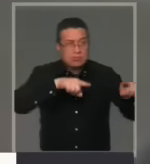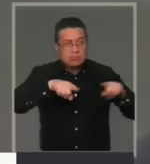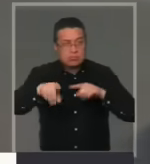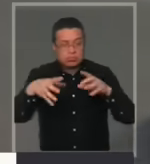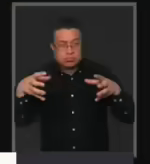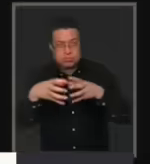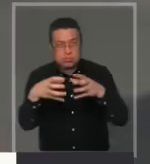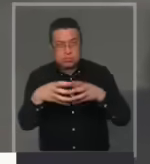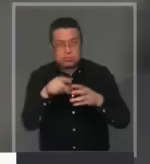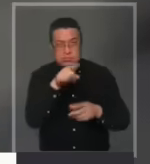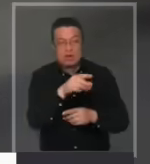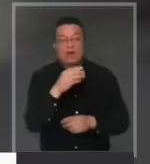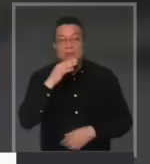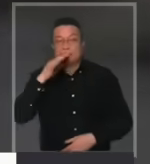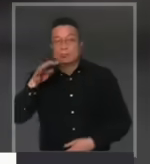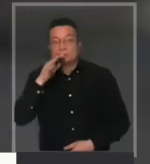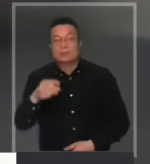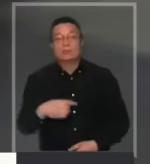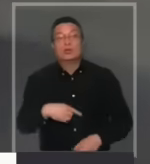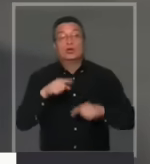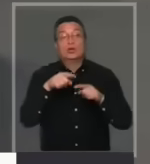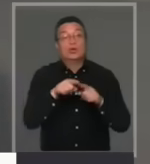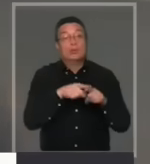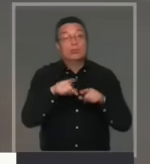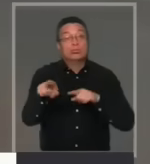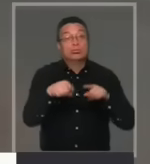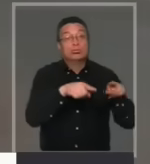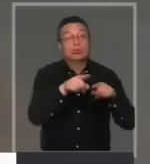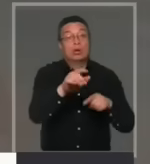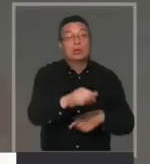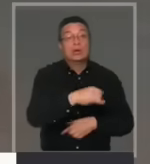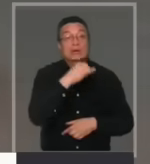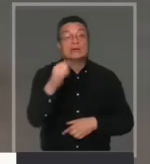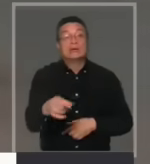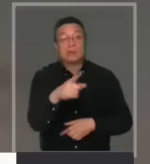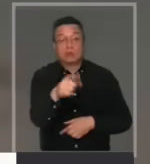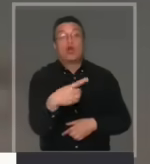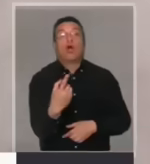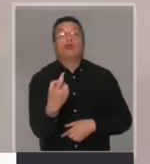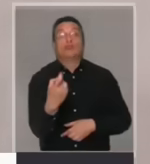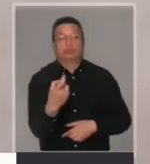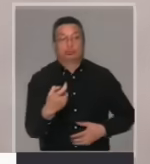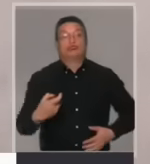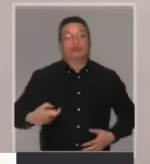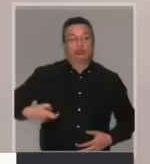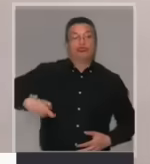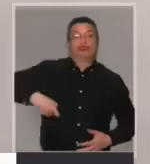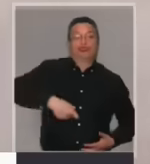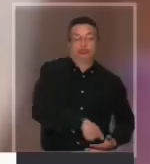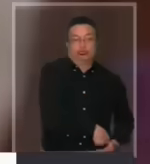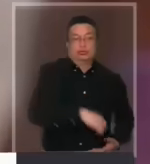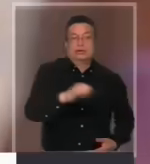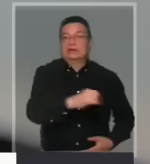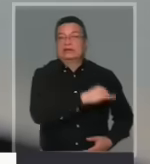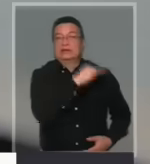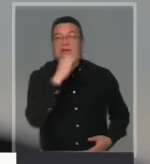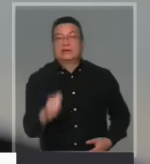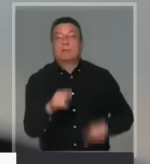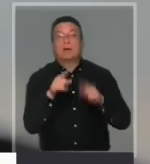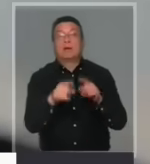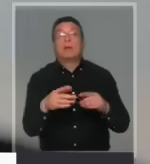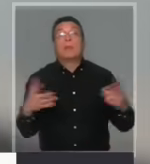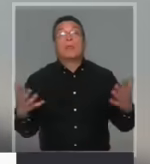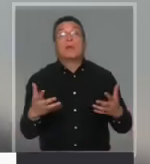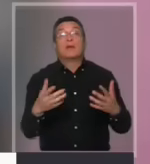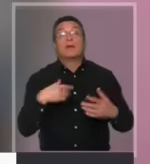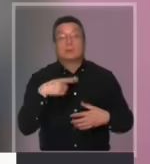agrupación delictual. En sus desplazamientos, él siempre portaba una pistola en su cintura. Esta forma también